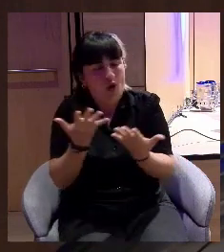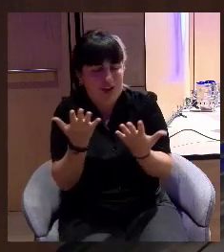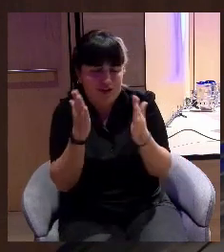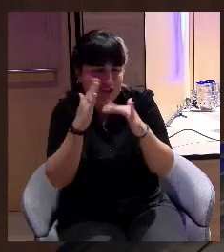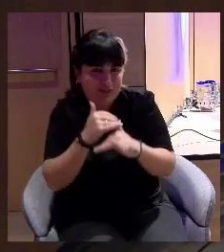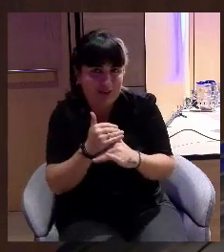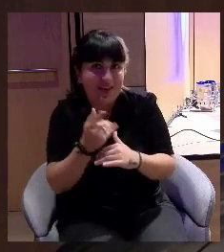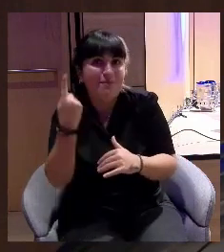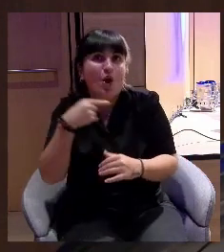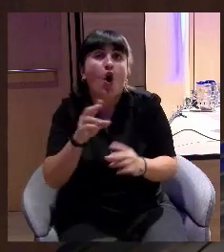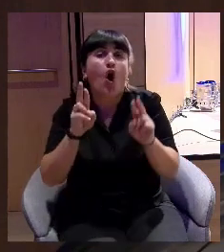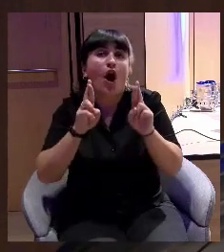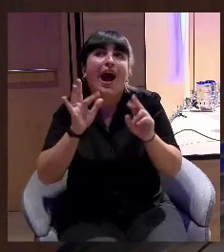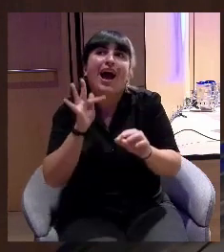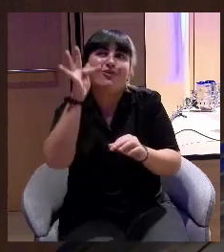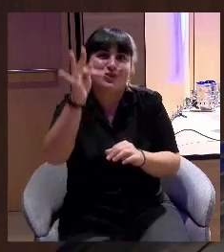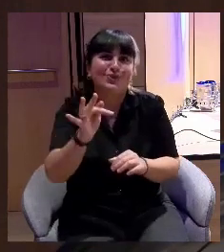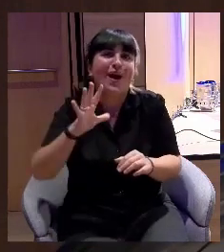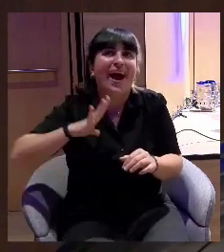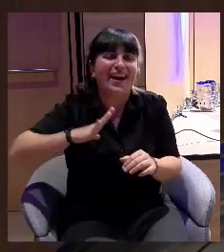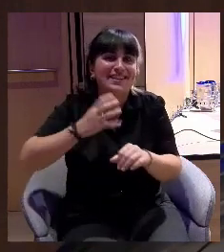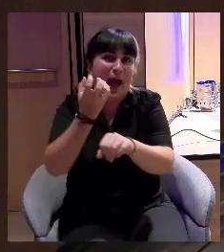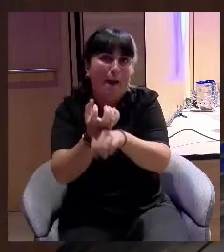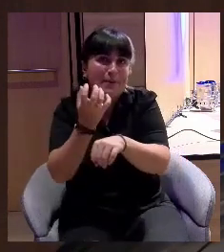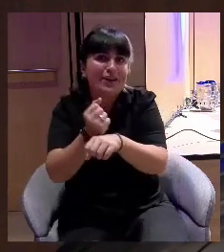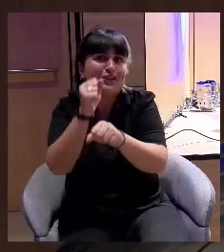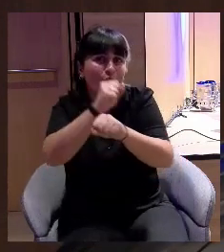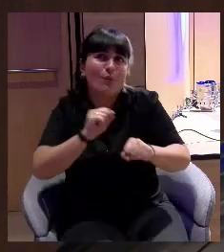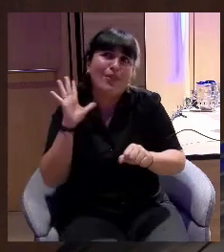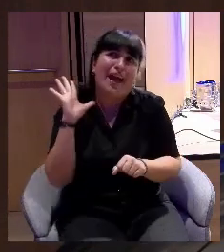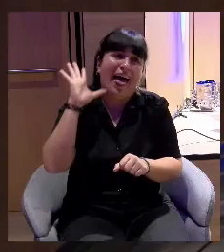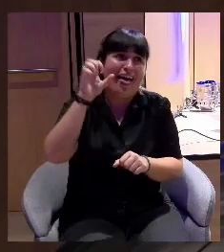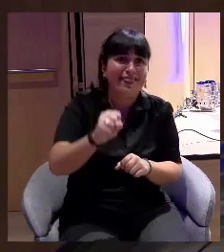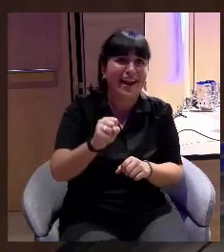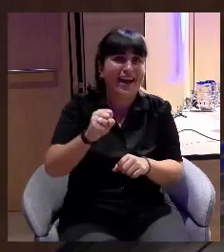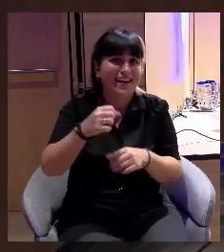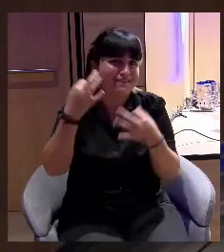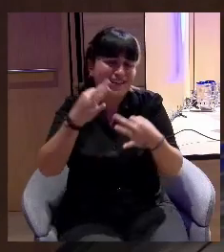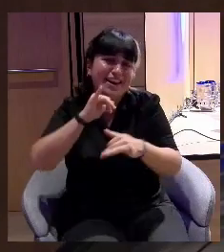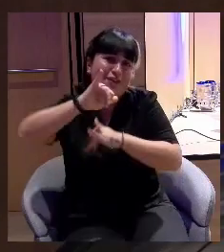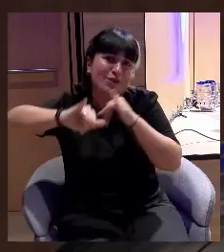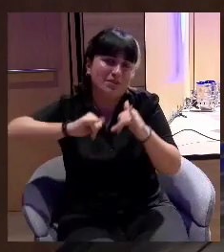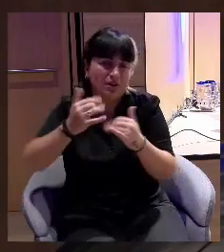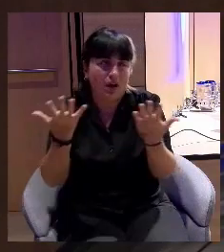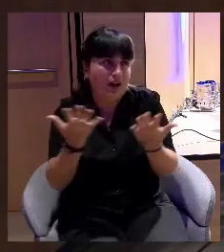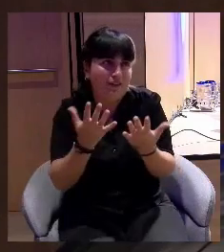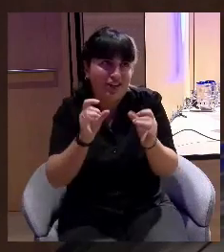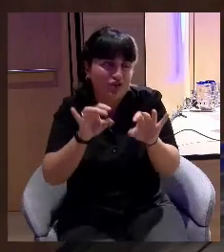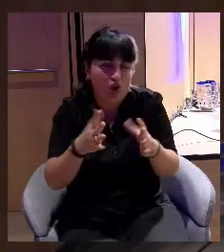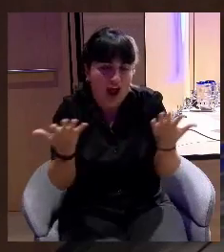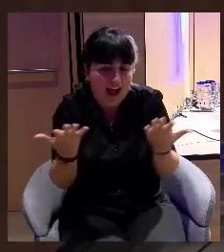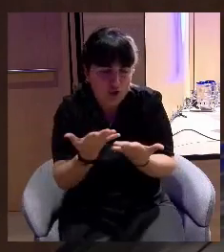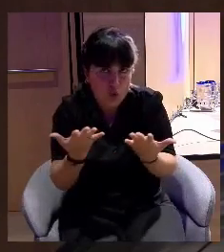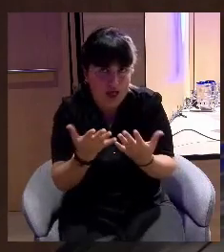Y con respecto a la pregunta de la interacción con los ciudadanos, creo que voy a dejar que contesten nada más.